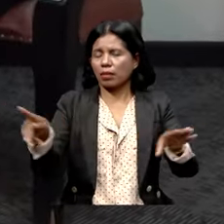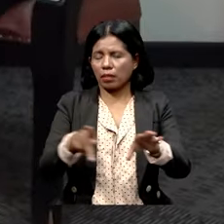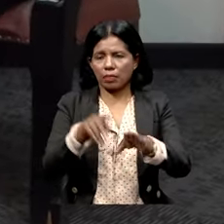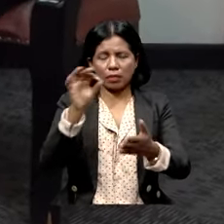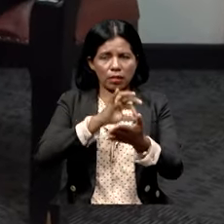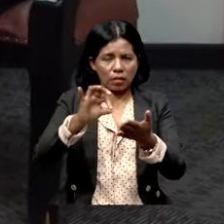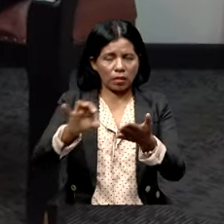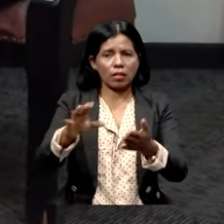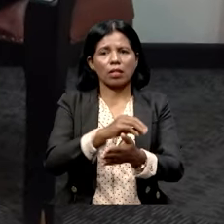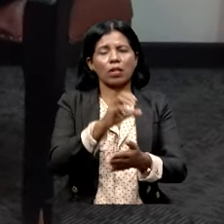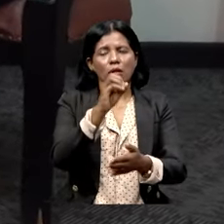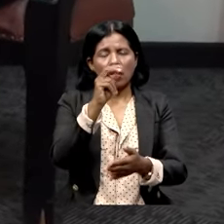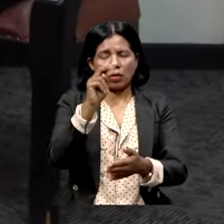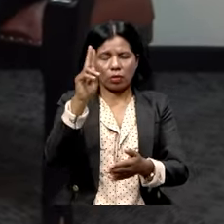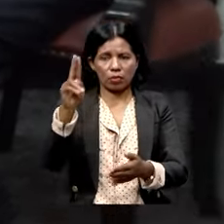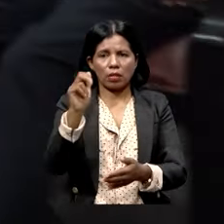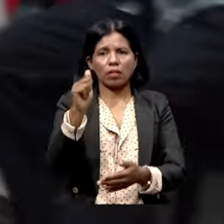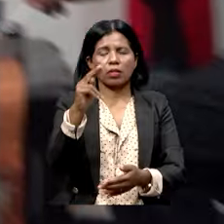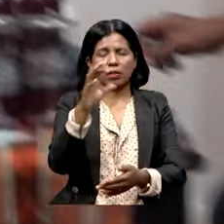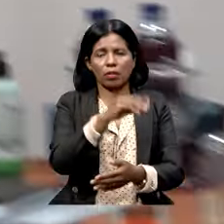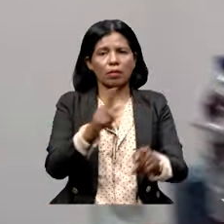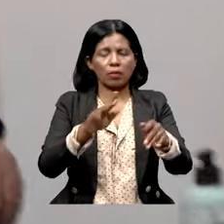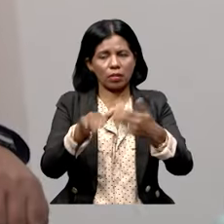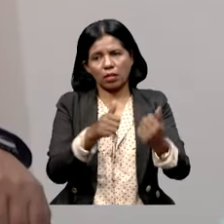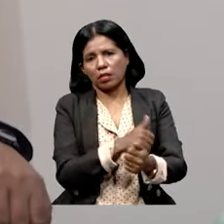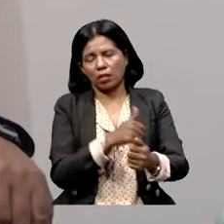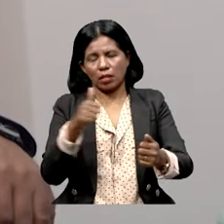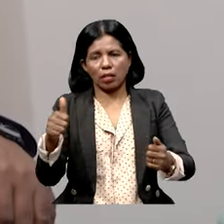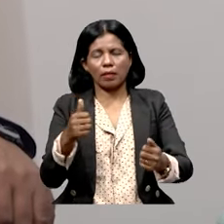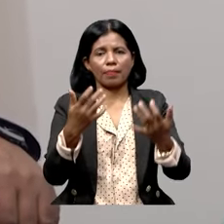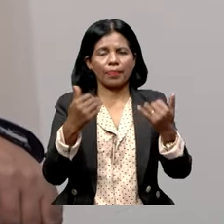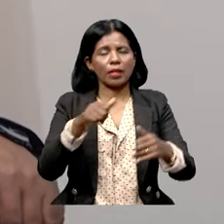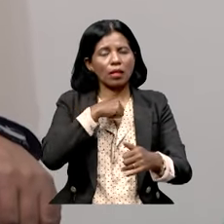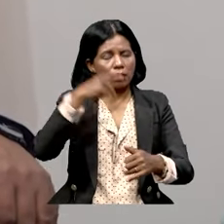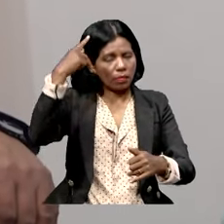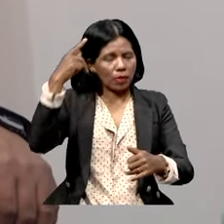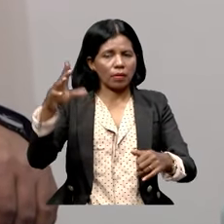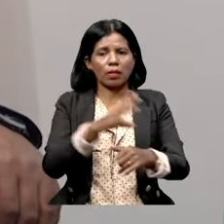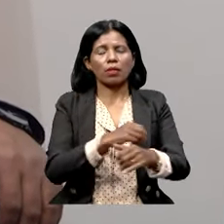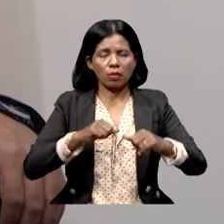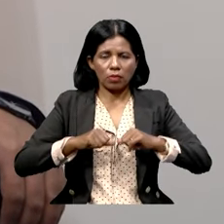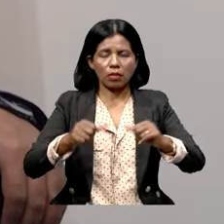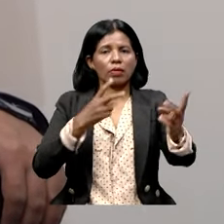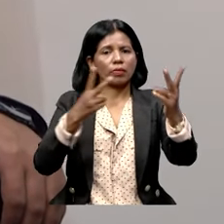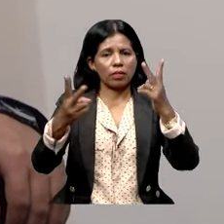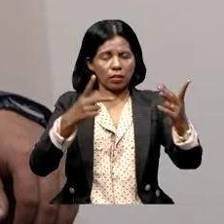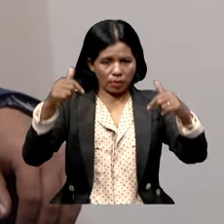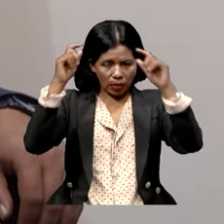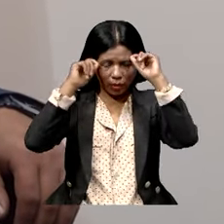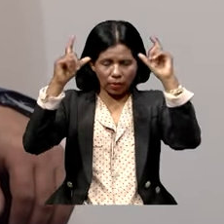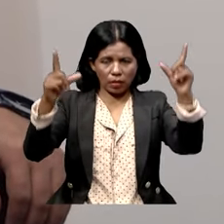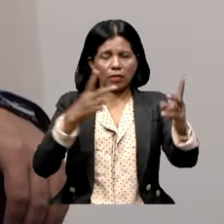secretario general Nações Unidas Antonio Guterres. No entidades si reseluctan, afoi ne Papa Francisco Mos continua visita Timor-Leste,